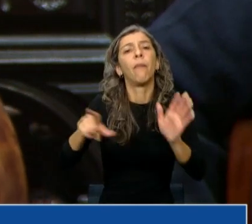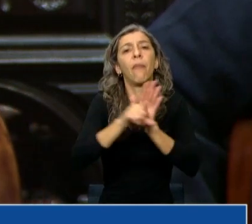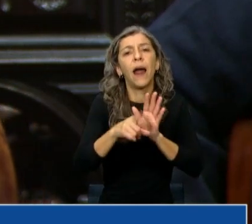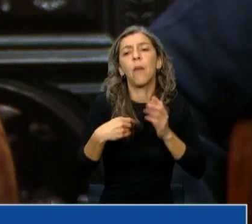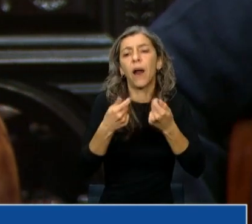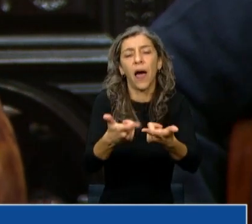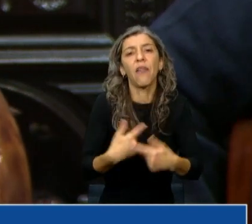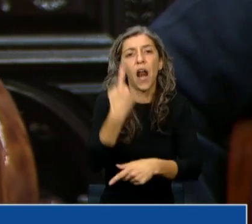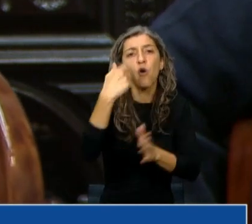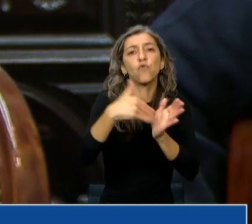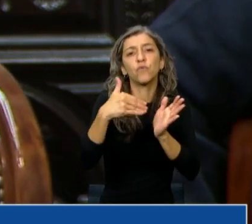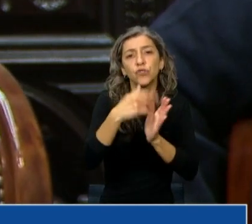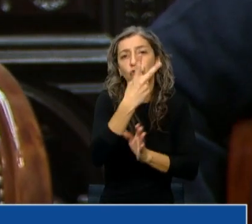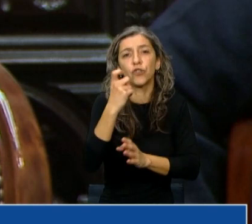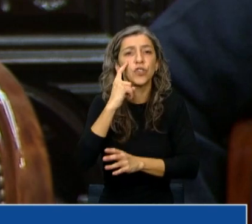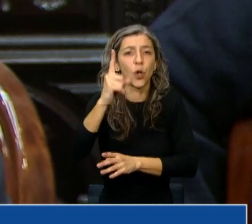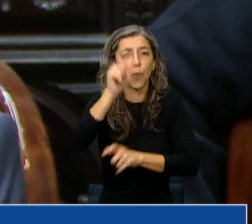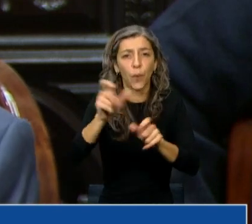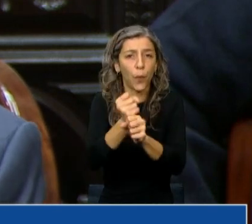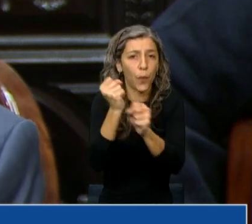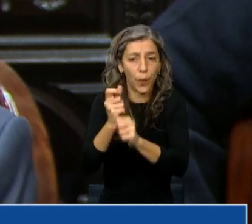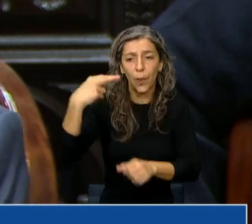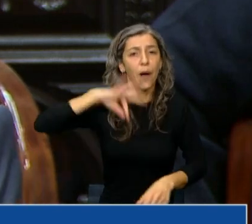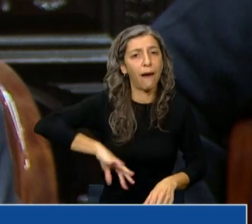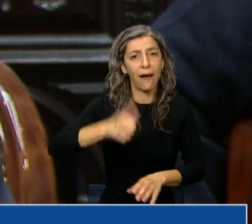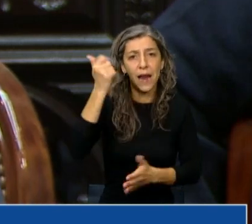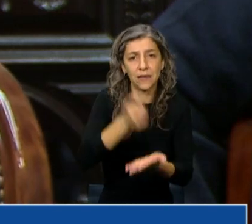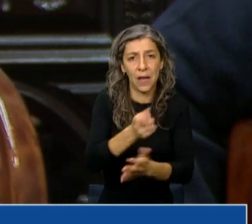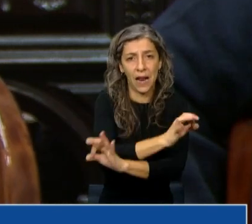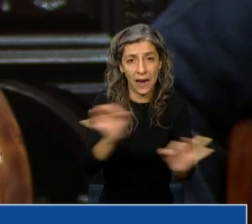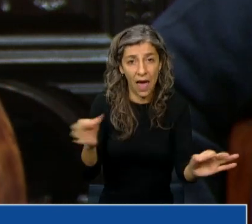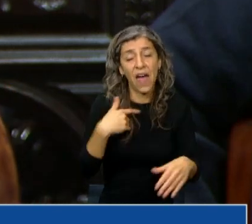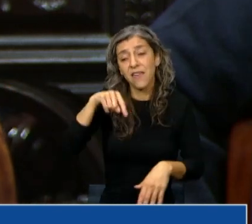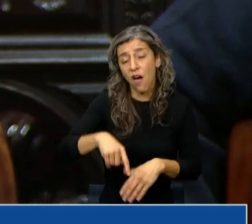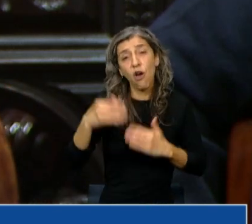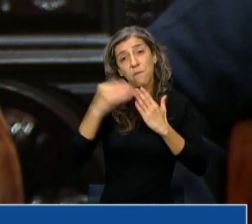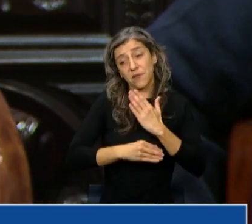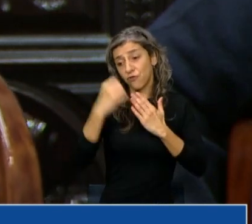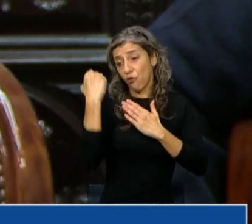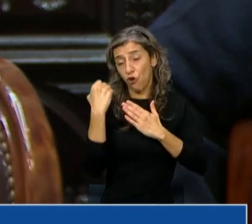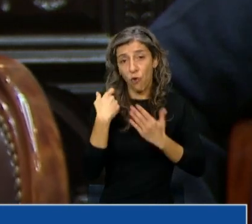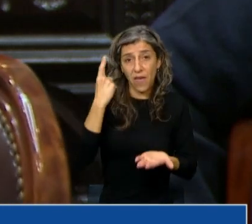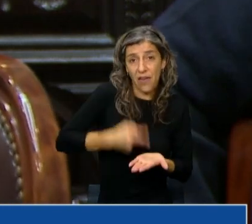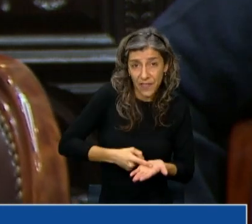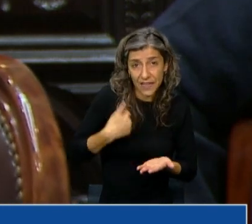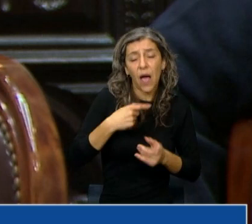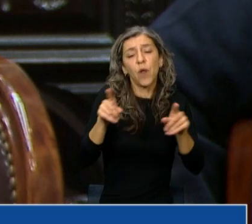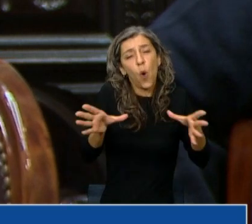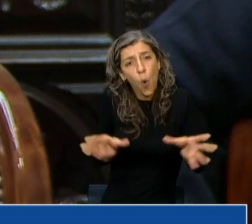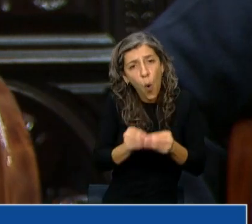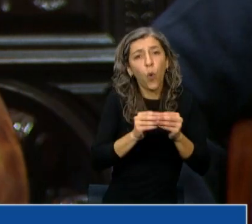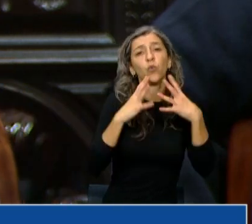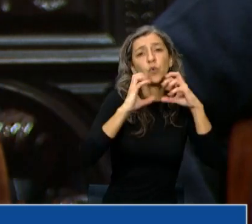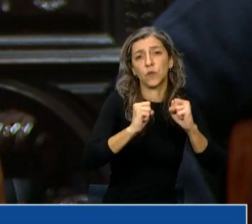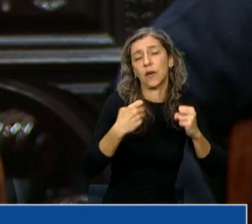1.200.000 trabajadores dejaran de pagar ganancias. Y como ministro de Economía, a través de los dictámenes de la Secretaría de Ingresos Públicos y su